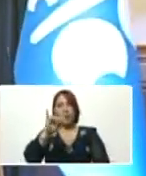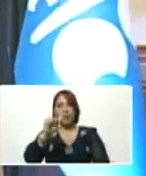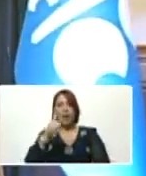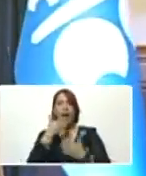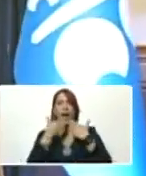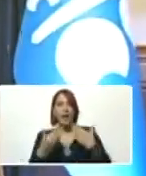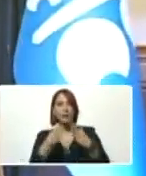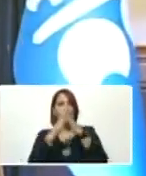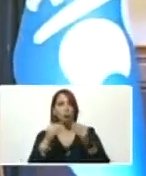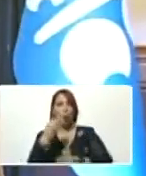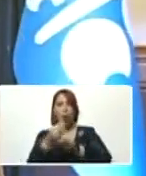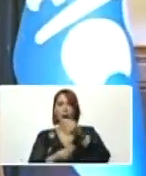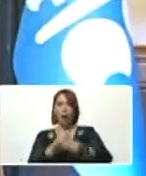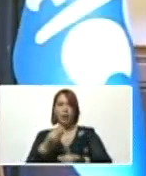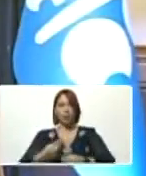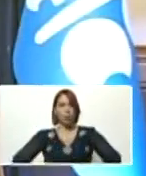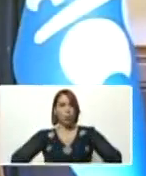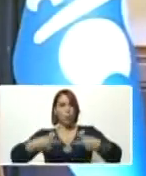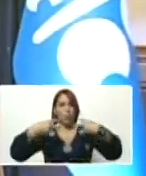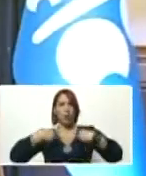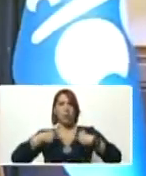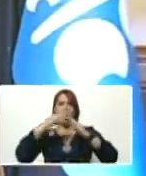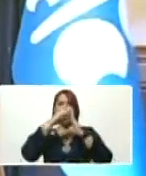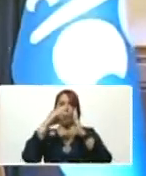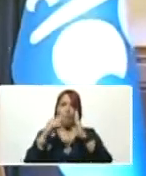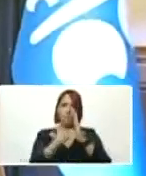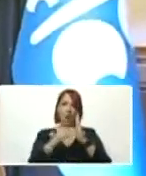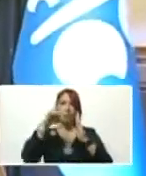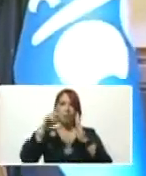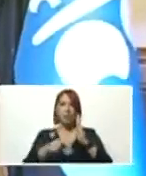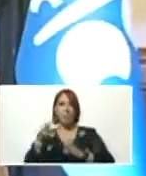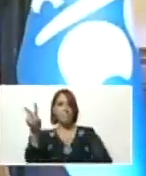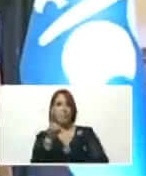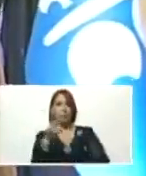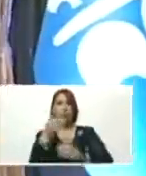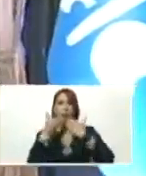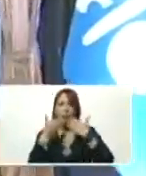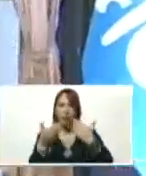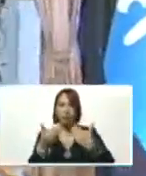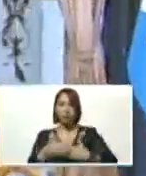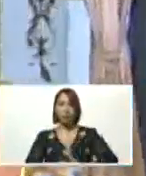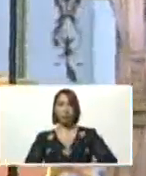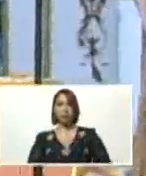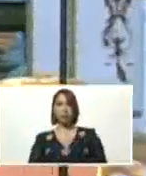que has hecho, por la humanidad, por la OPEP y por Venezuela. Muchas gracias.